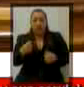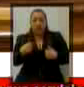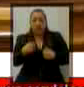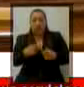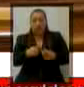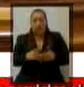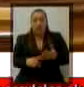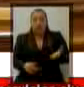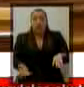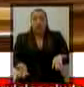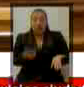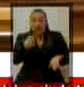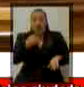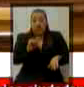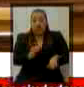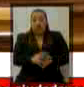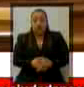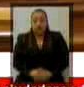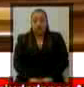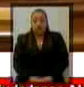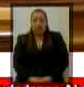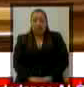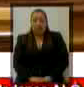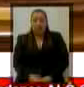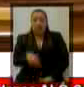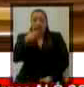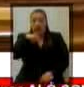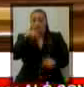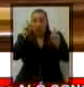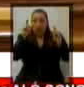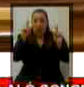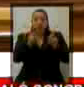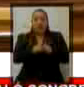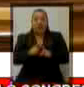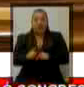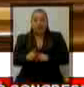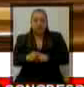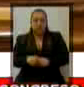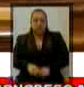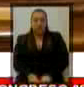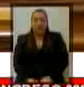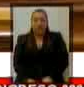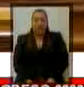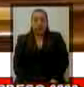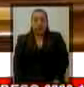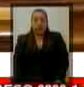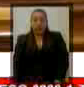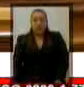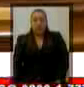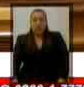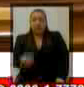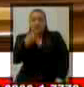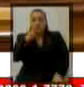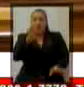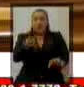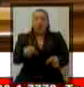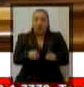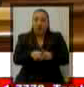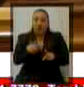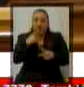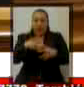que tan, ¿no? Y los conejos por el estilo también. Y los tigres, ni hablar, ¿no? Los